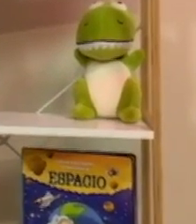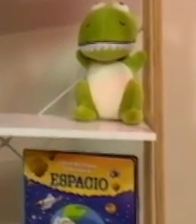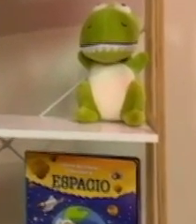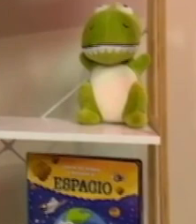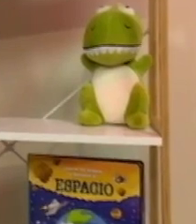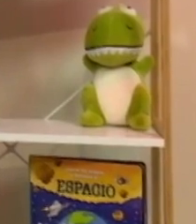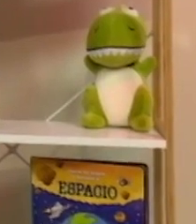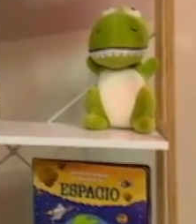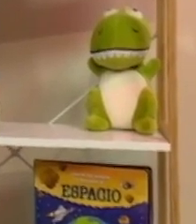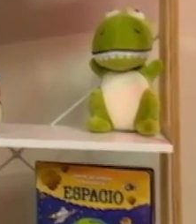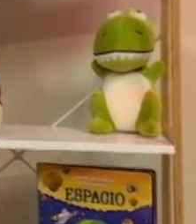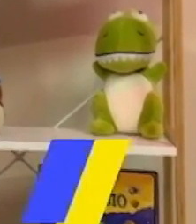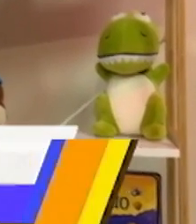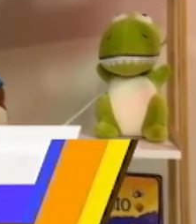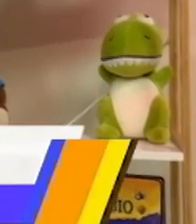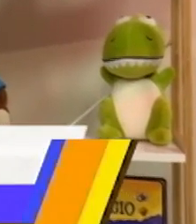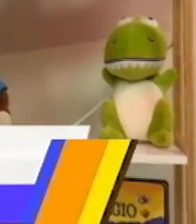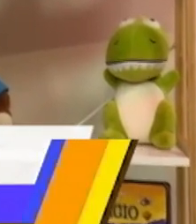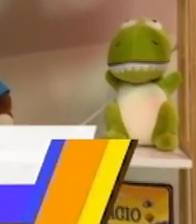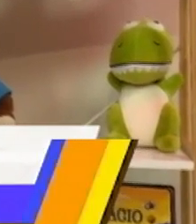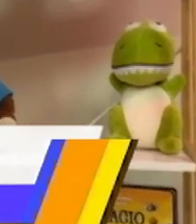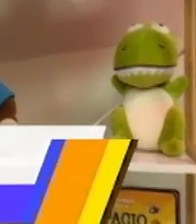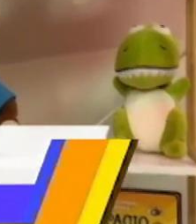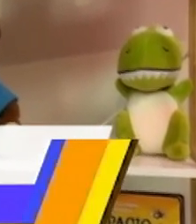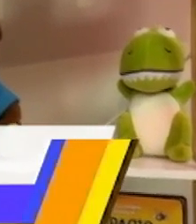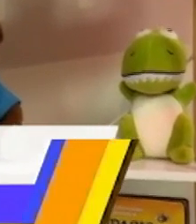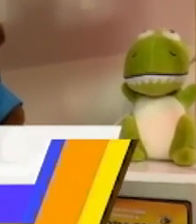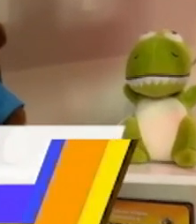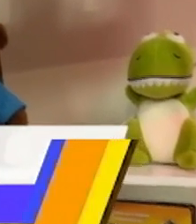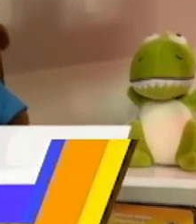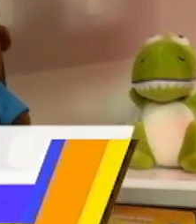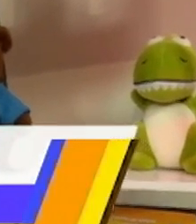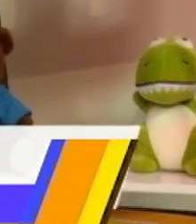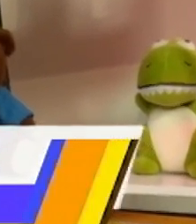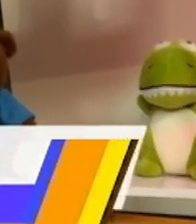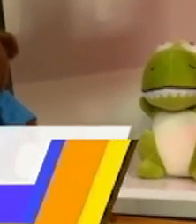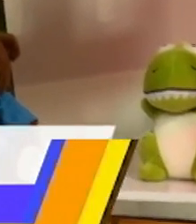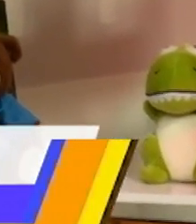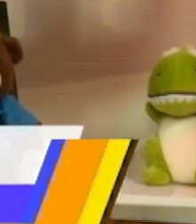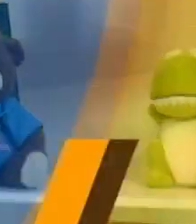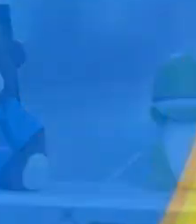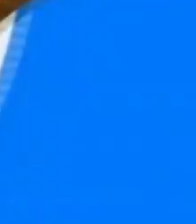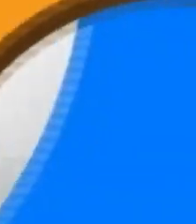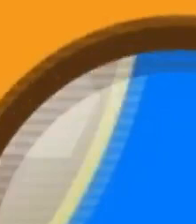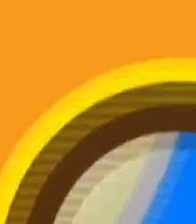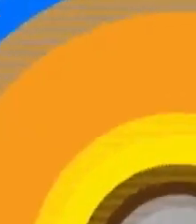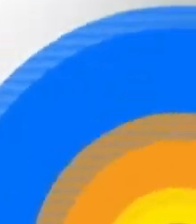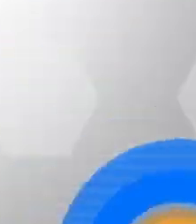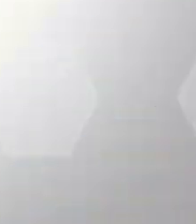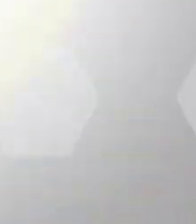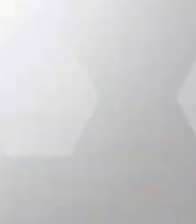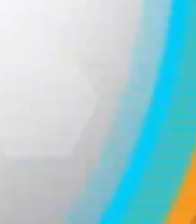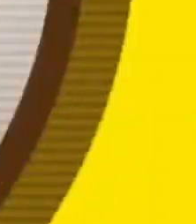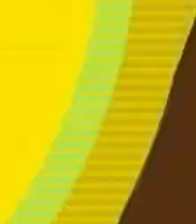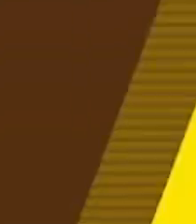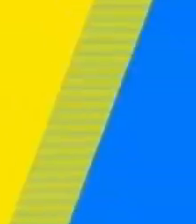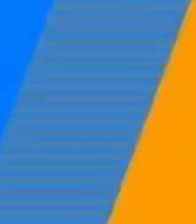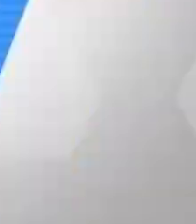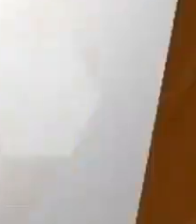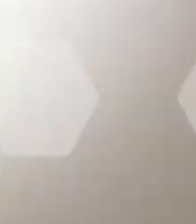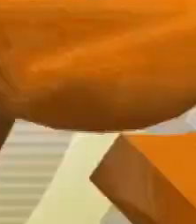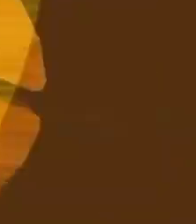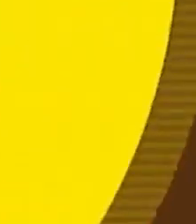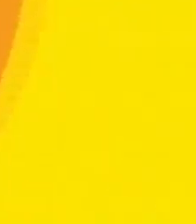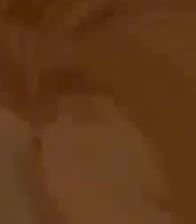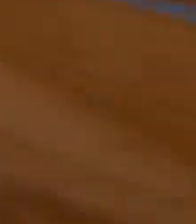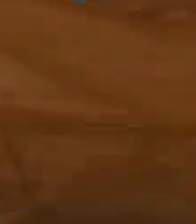en Aprendo en Casa para continuar con este proceso educativo. Los esperamos. Una voz que entona un canto libre